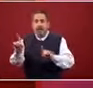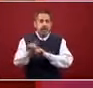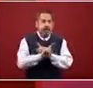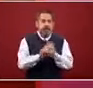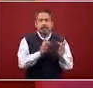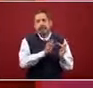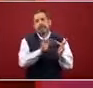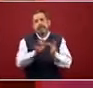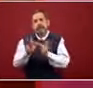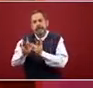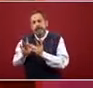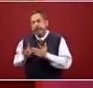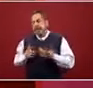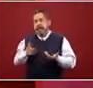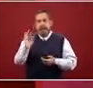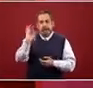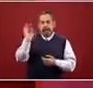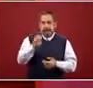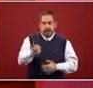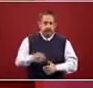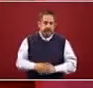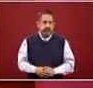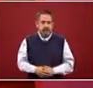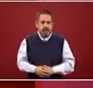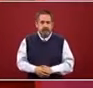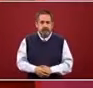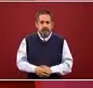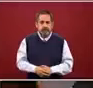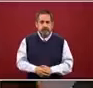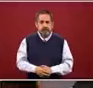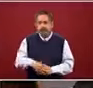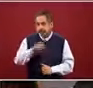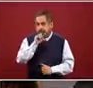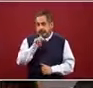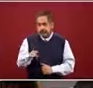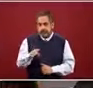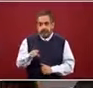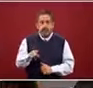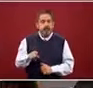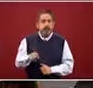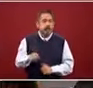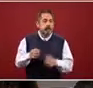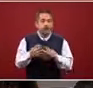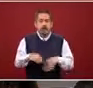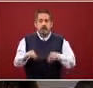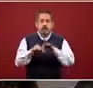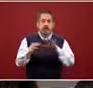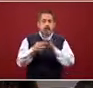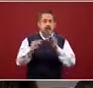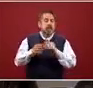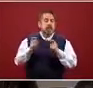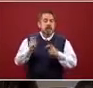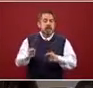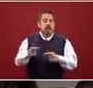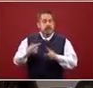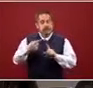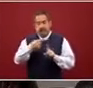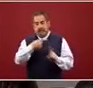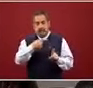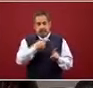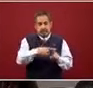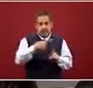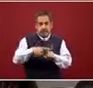existen en uno y otro géneros. También aquí un asunto que es importante es los